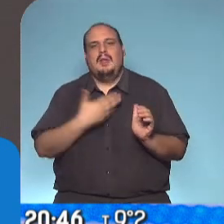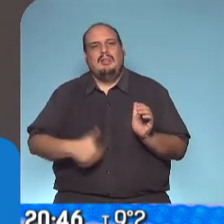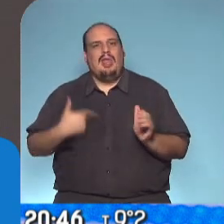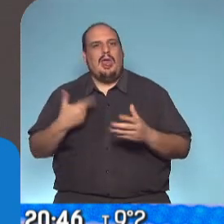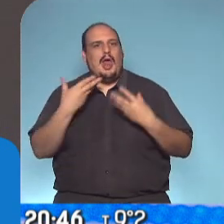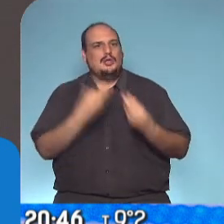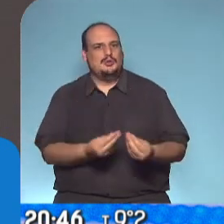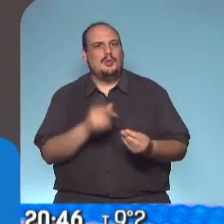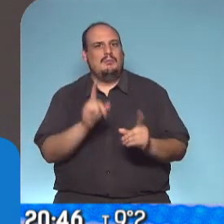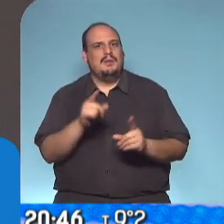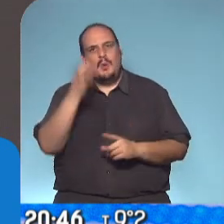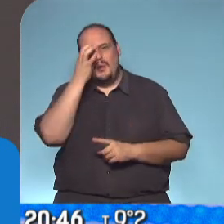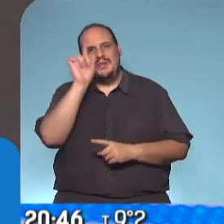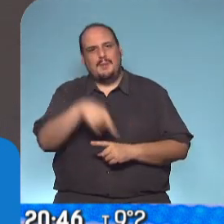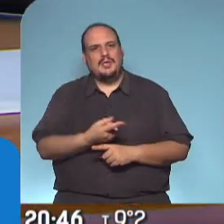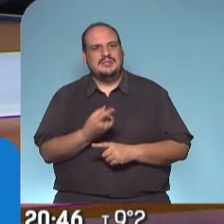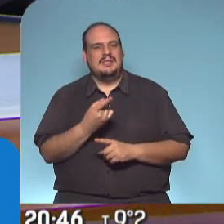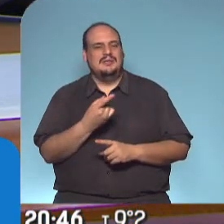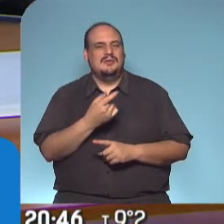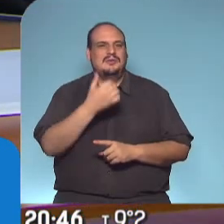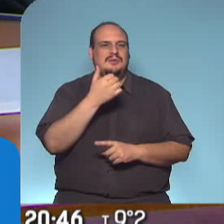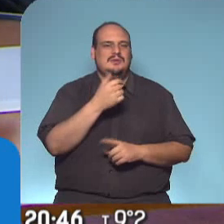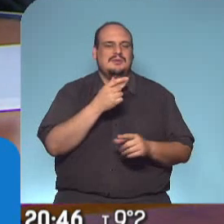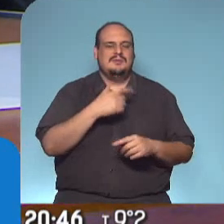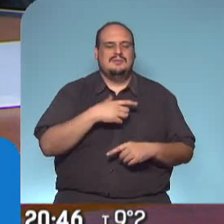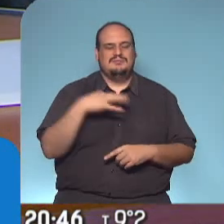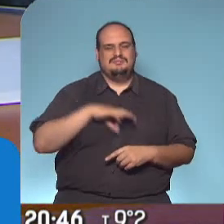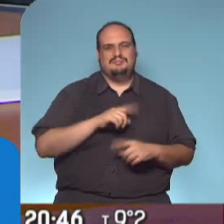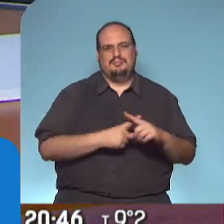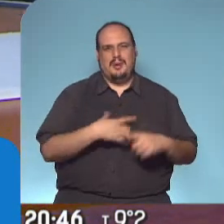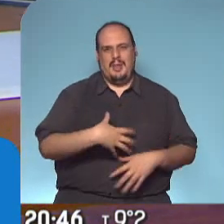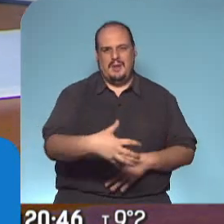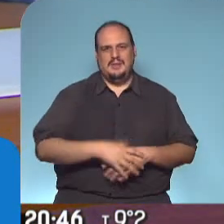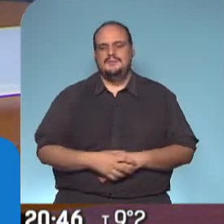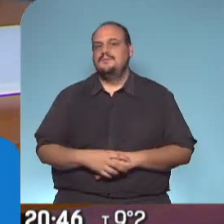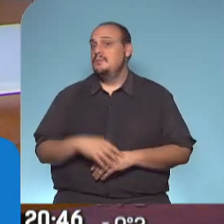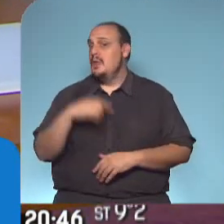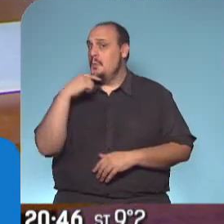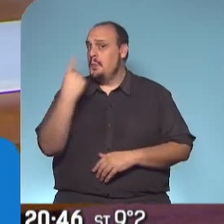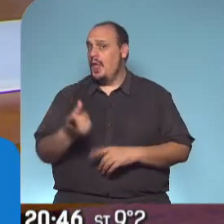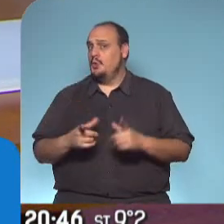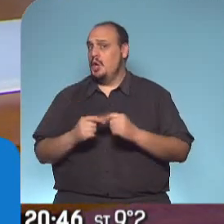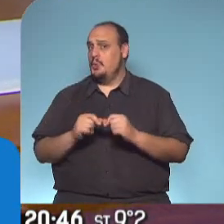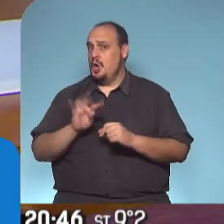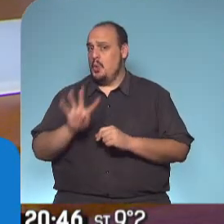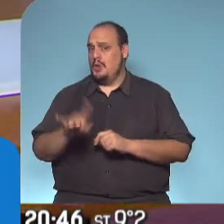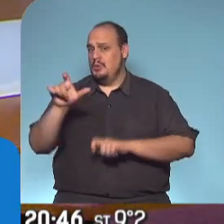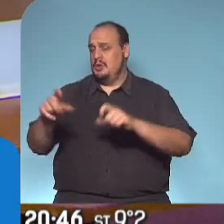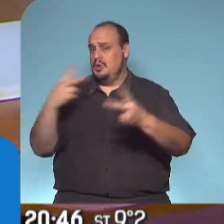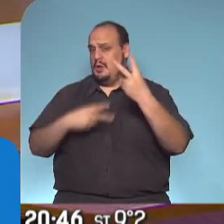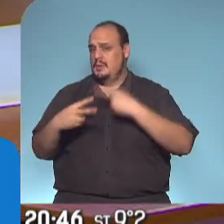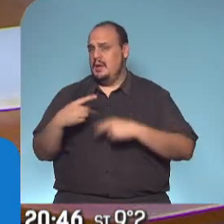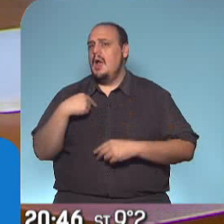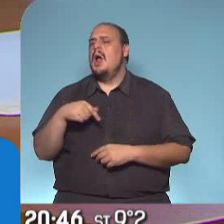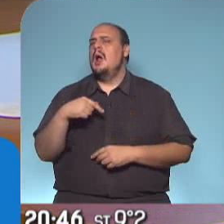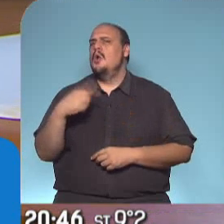Estado, que son este 20% de su asignación por embarazo. Cuarta pregunta de algún televidente, cuarta pregunta. Entonces la